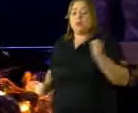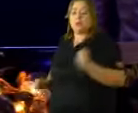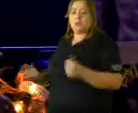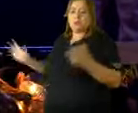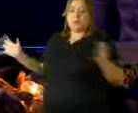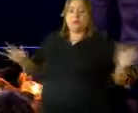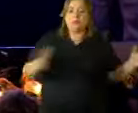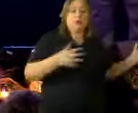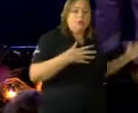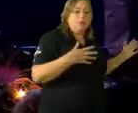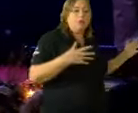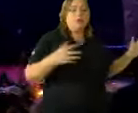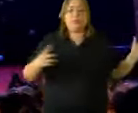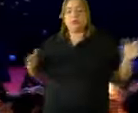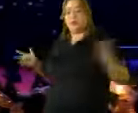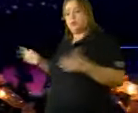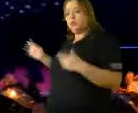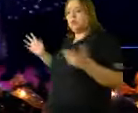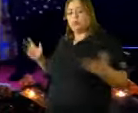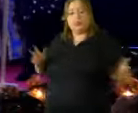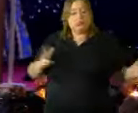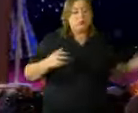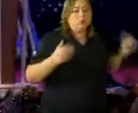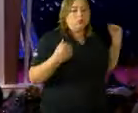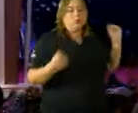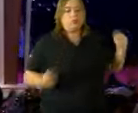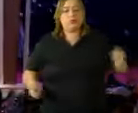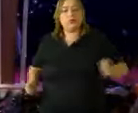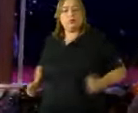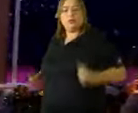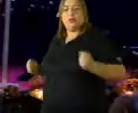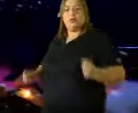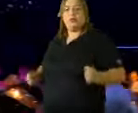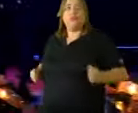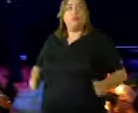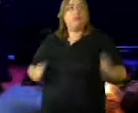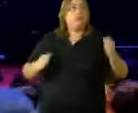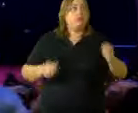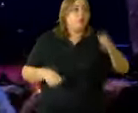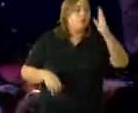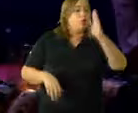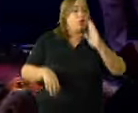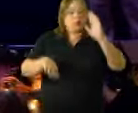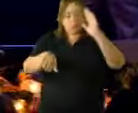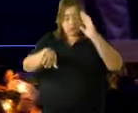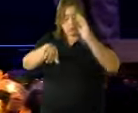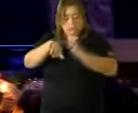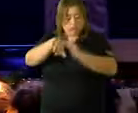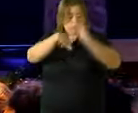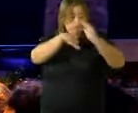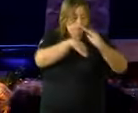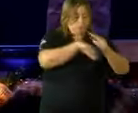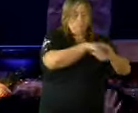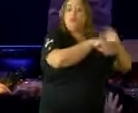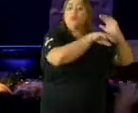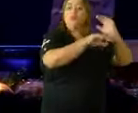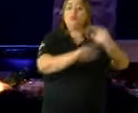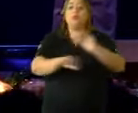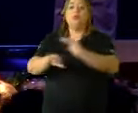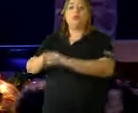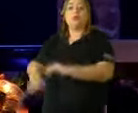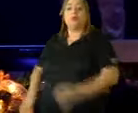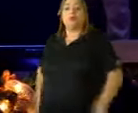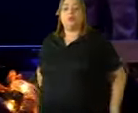clamor. Te llama el Señor, te llama el Señor. Se rompen las